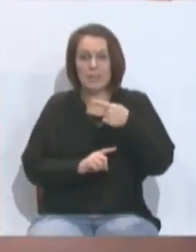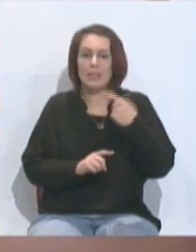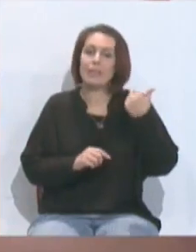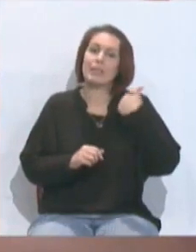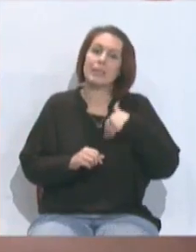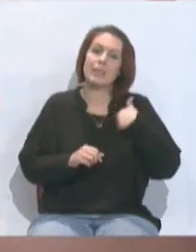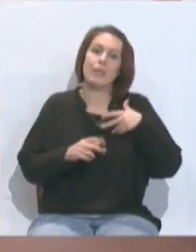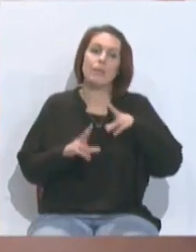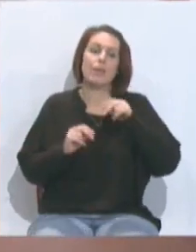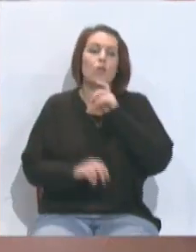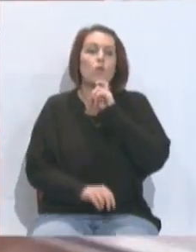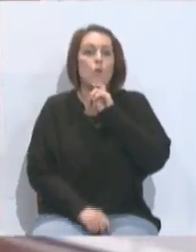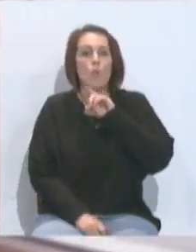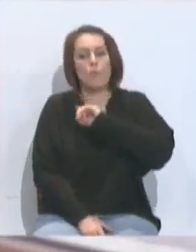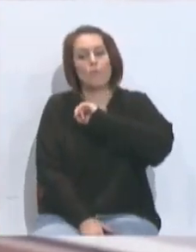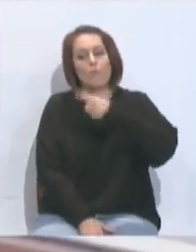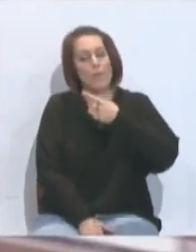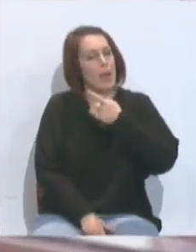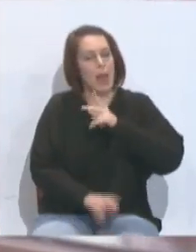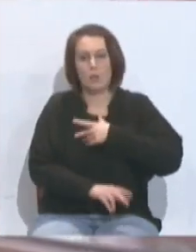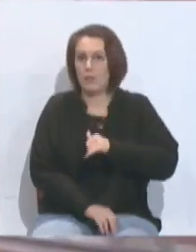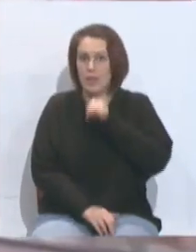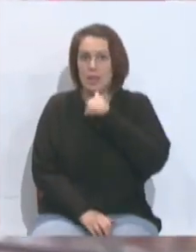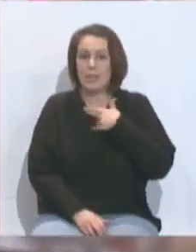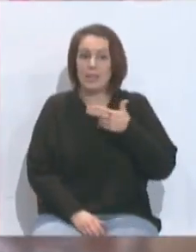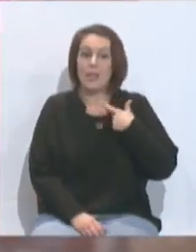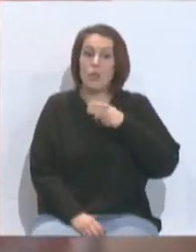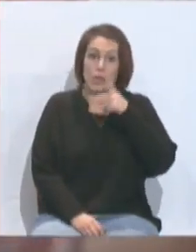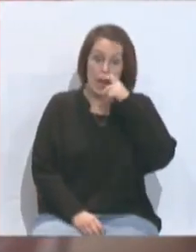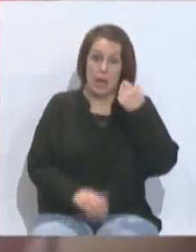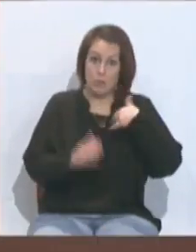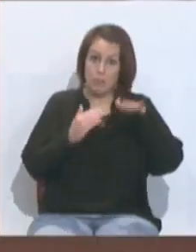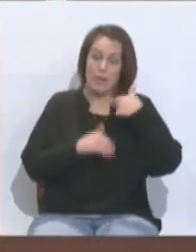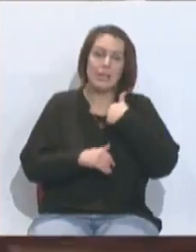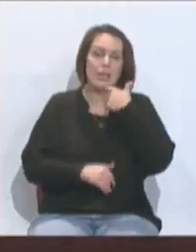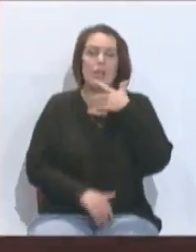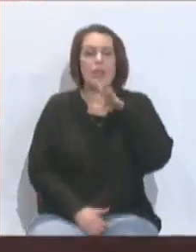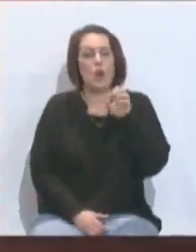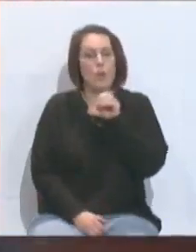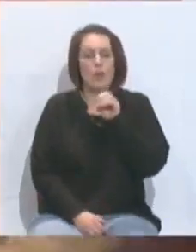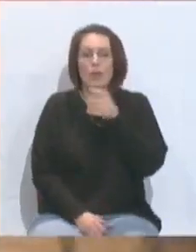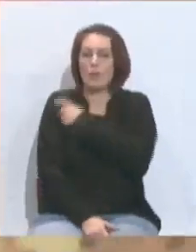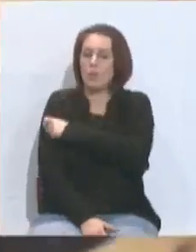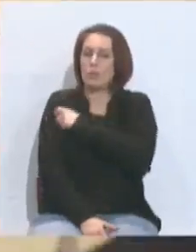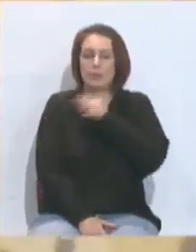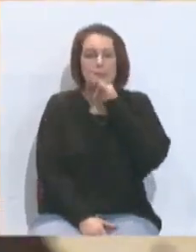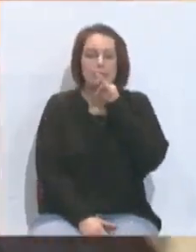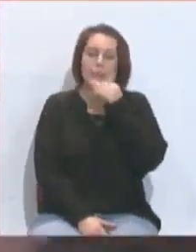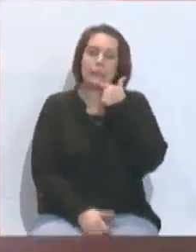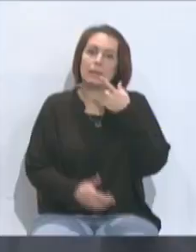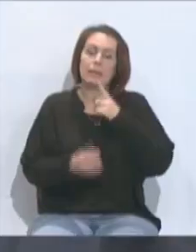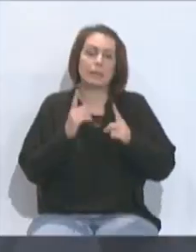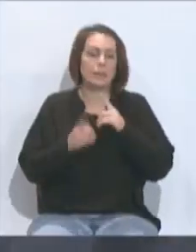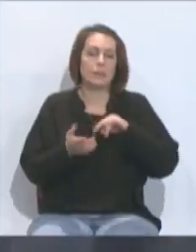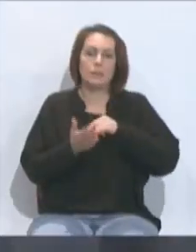la primera dosis. De los mayores de 12 años, quedan en la comunidad autónoma un 5% sin vacunarse, según el director del